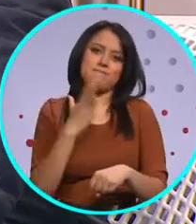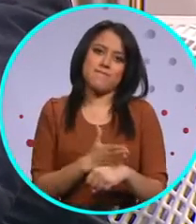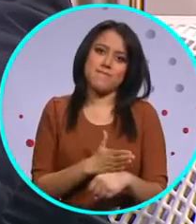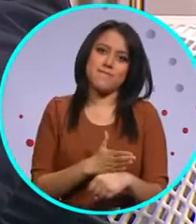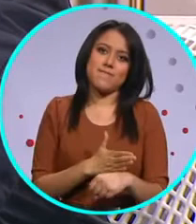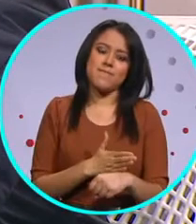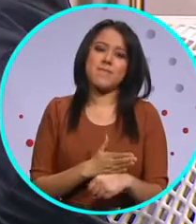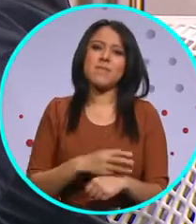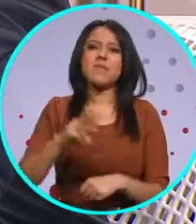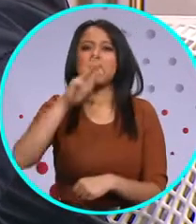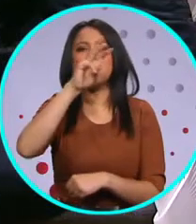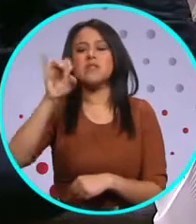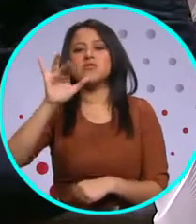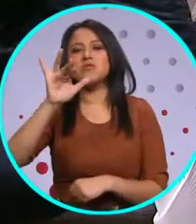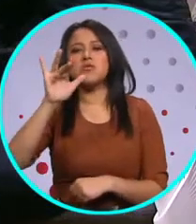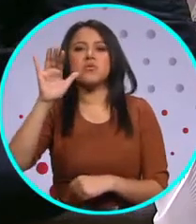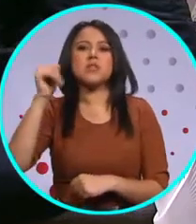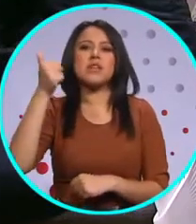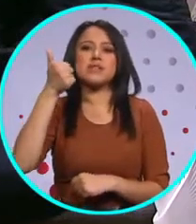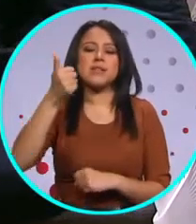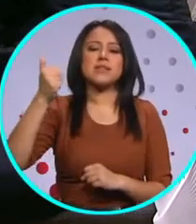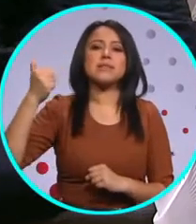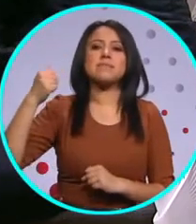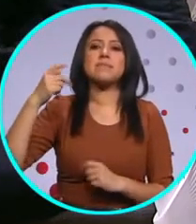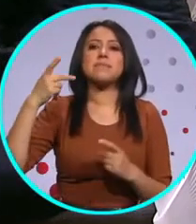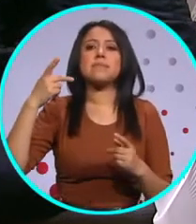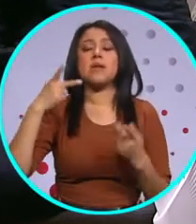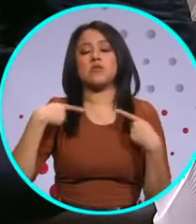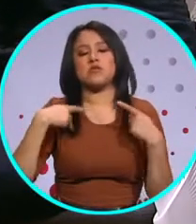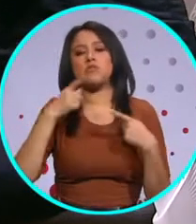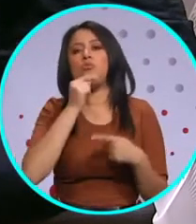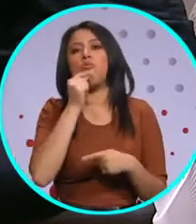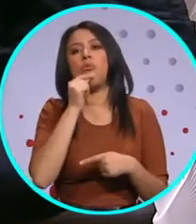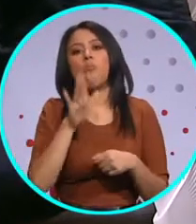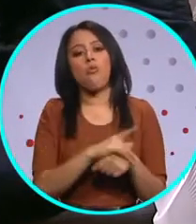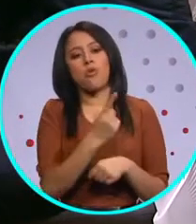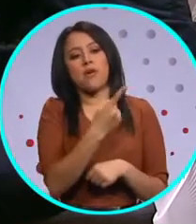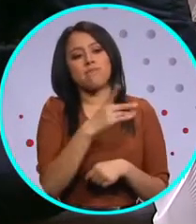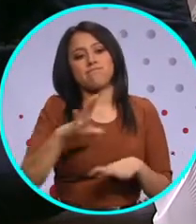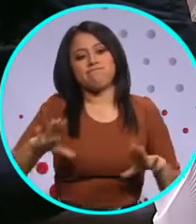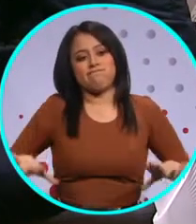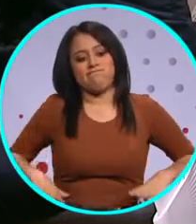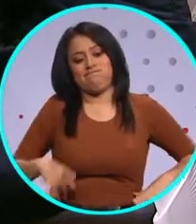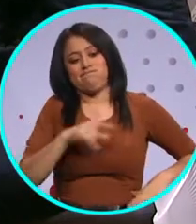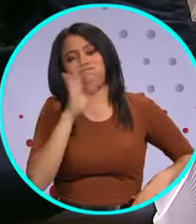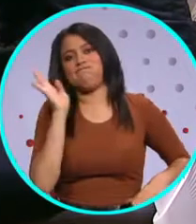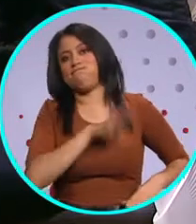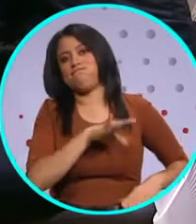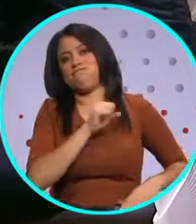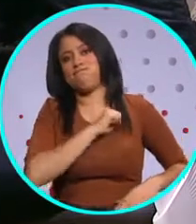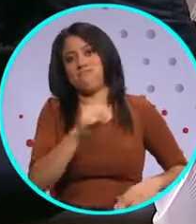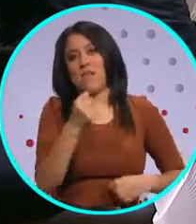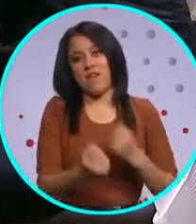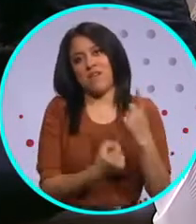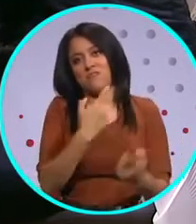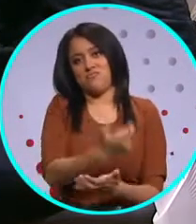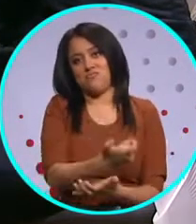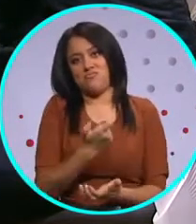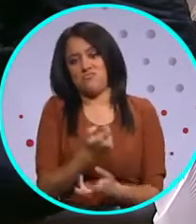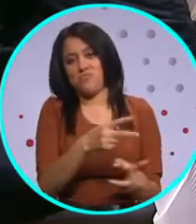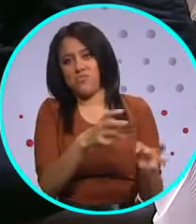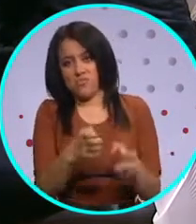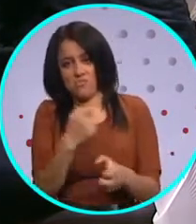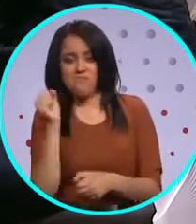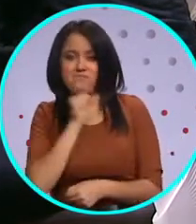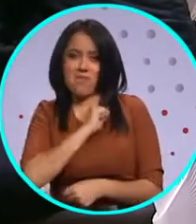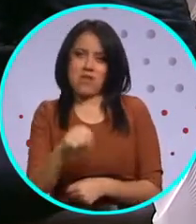de trescientos cincuenta y seis policías por conductas irregulares casi delictivas en algunos de los casos pero lo que también estamos muy